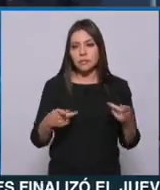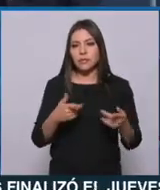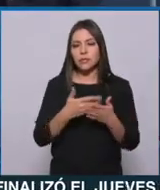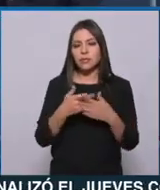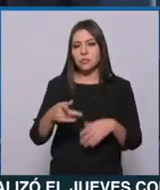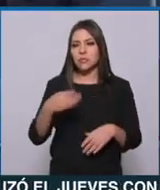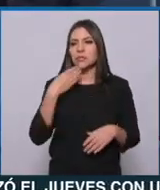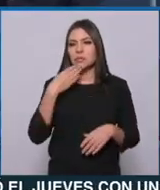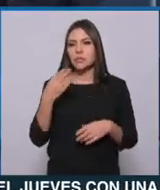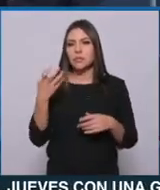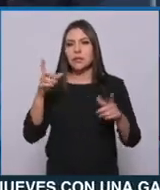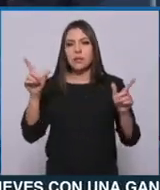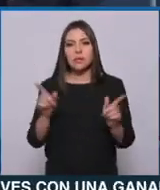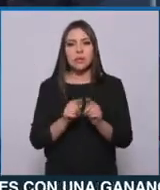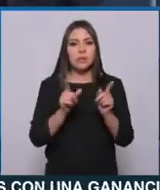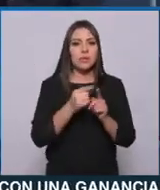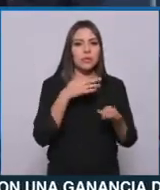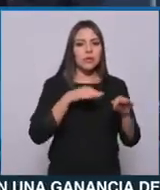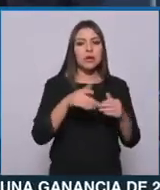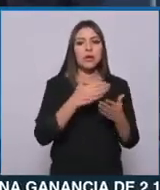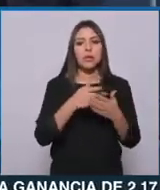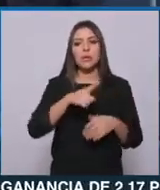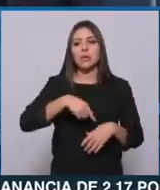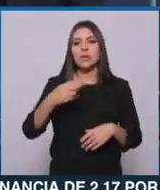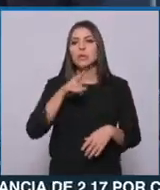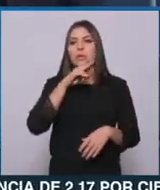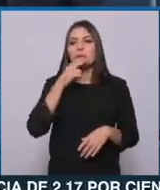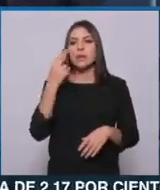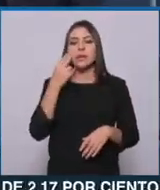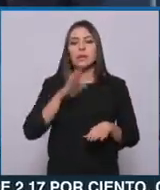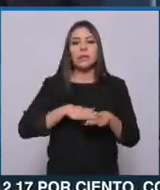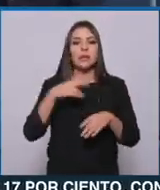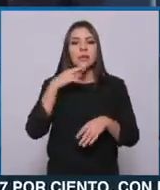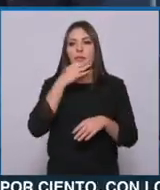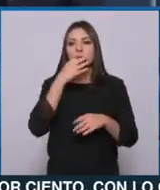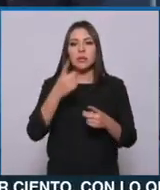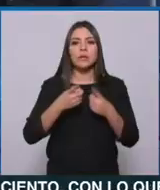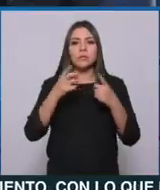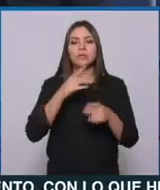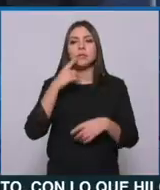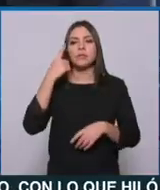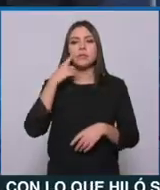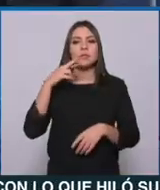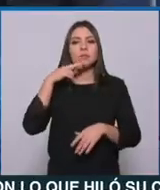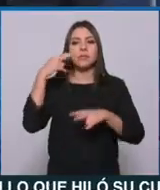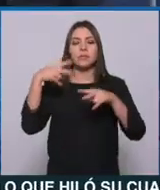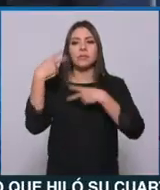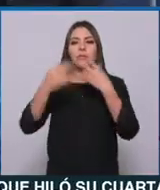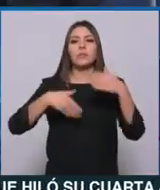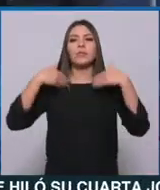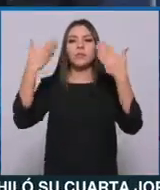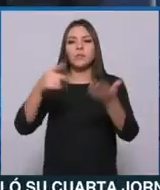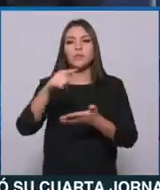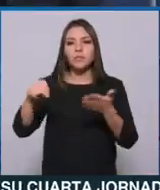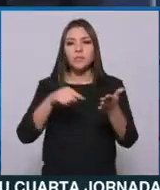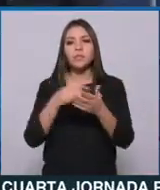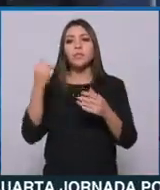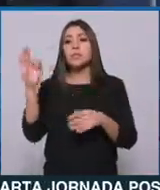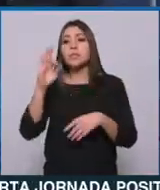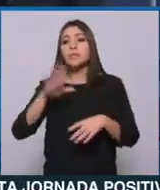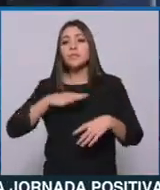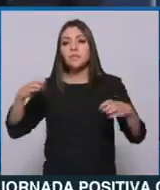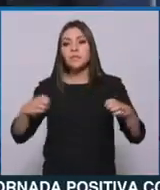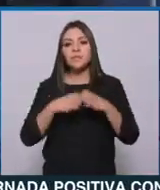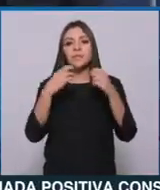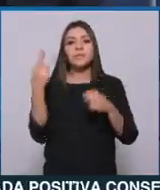acortando, y esa es una de las preocupaciones que tenemos, acortar los tiempos de respuesta para llegar al lugar de los hechos, pero también para resolver cada una de las emergencias.